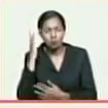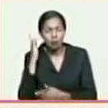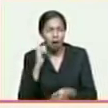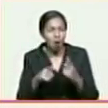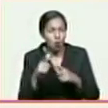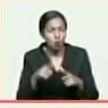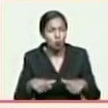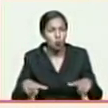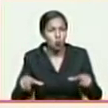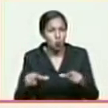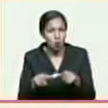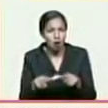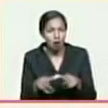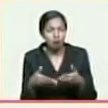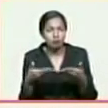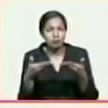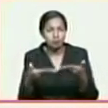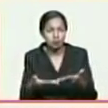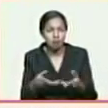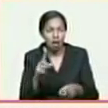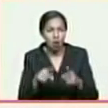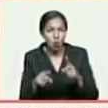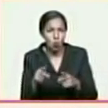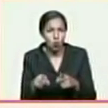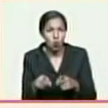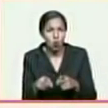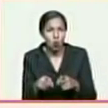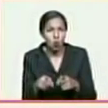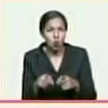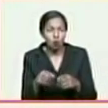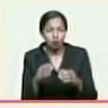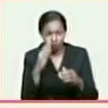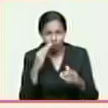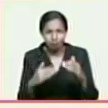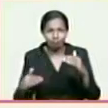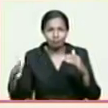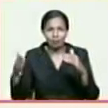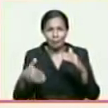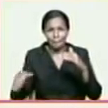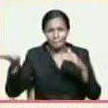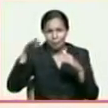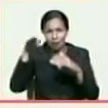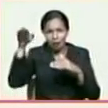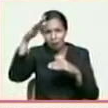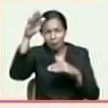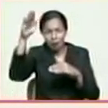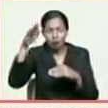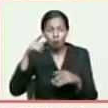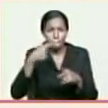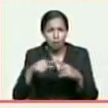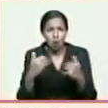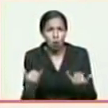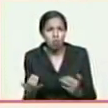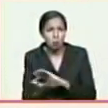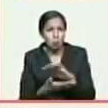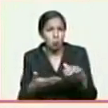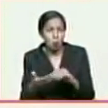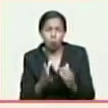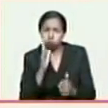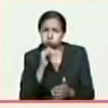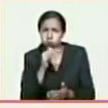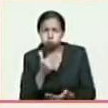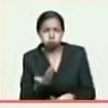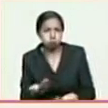recibir el agua potable serán aquellos que están en zonas más elevadas, pero no tenemos en estos momentos ningún tipo de problema